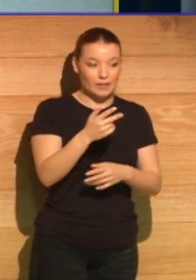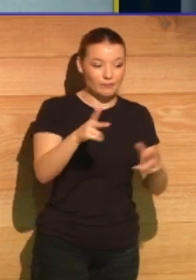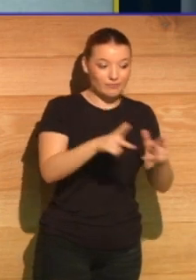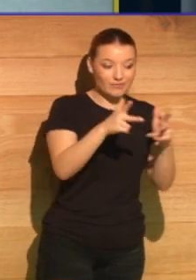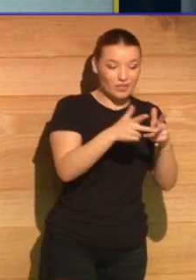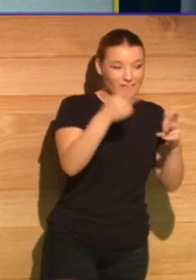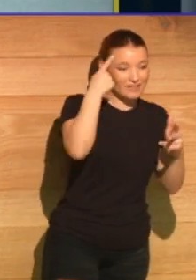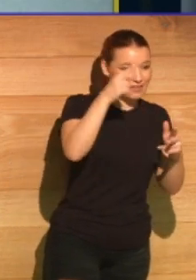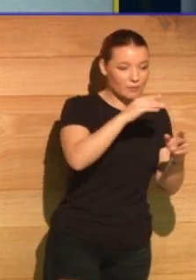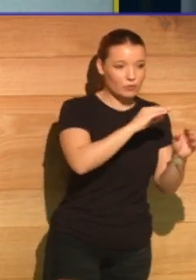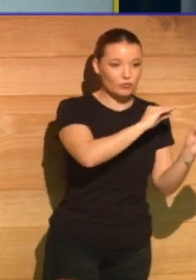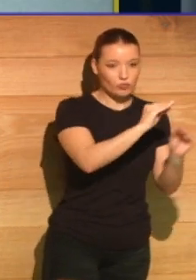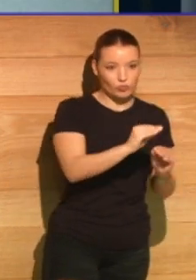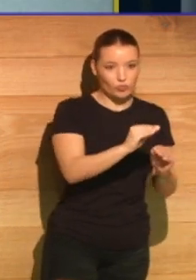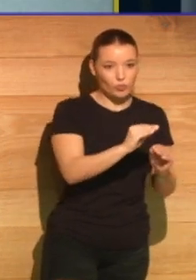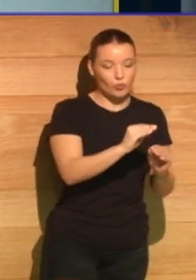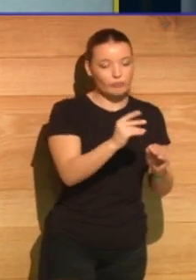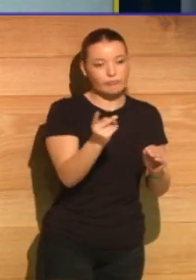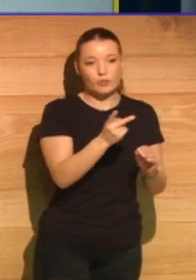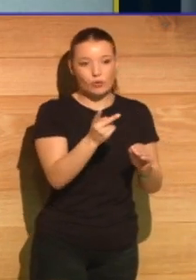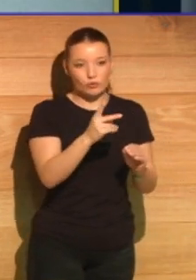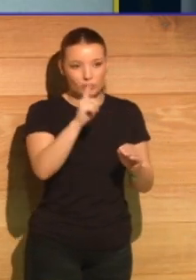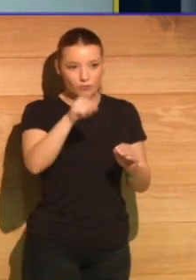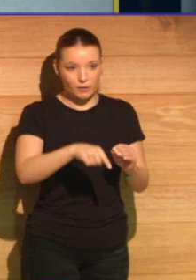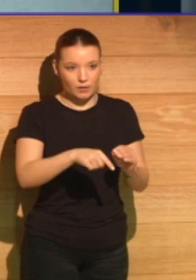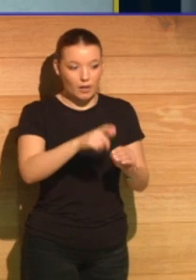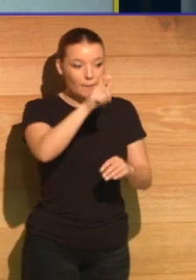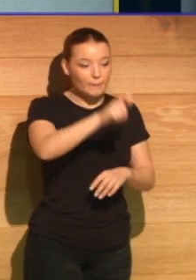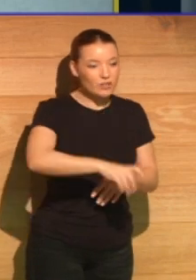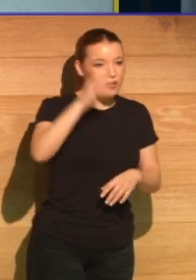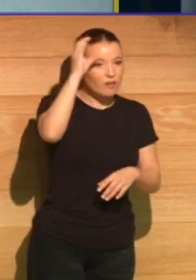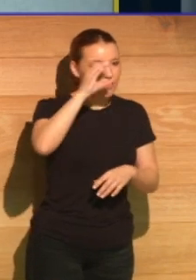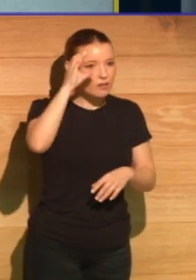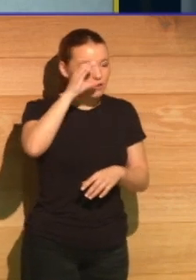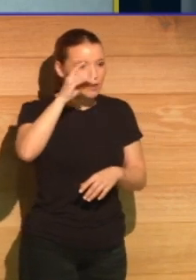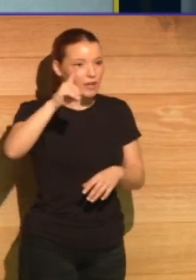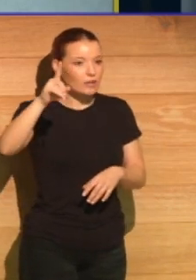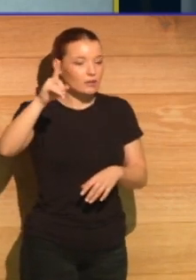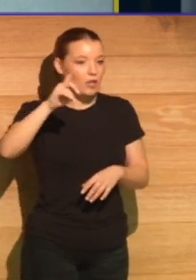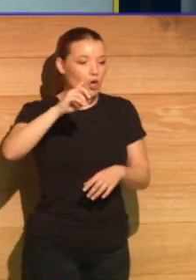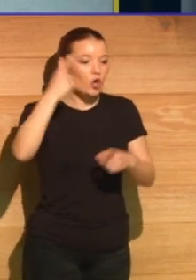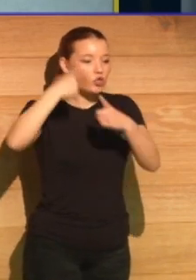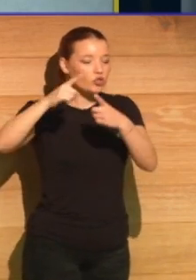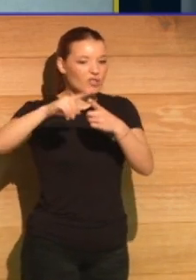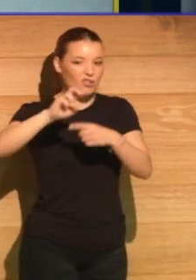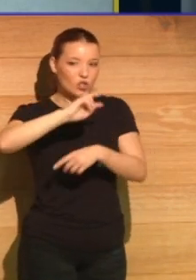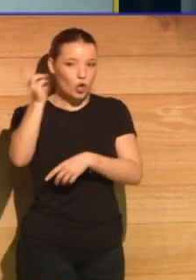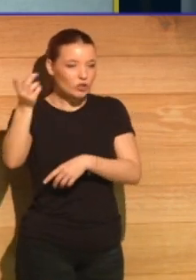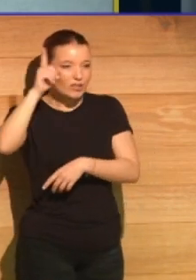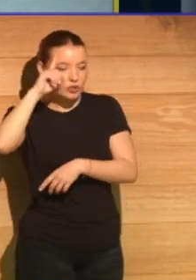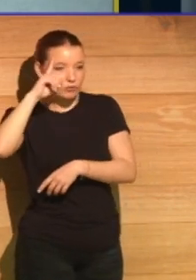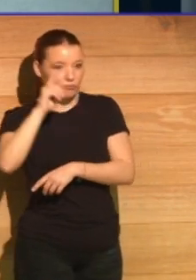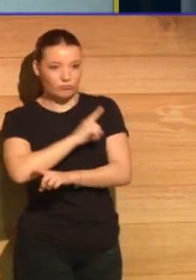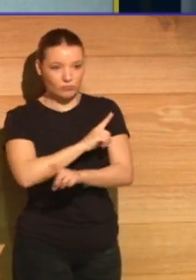en los dos, que no hay gente de ciencias que no sepa obras importantes de literatura,